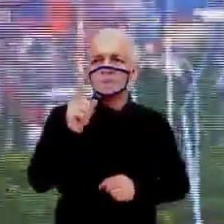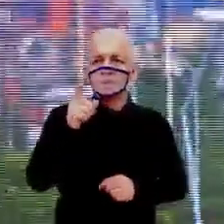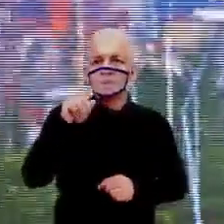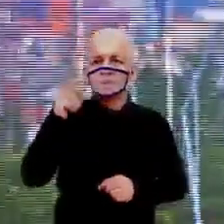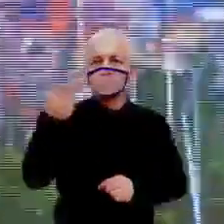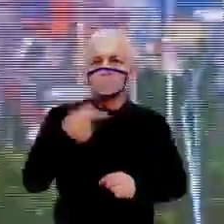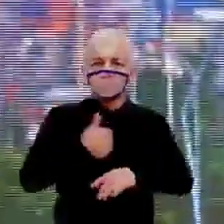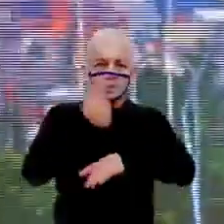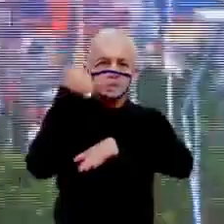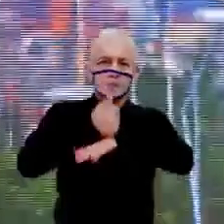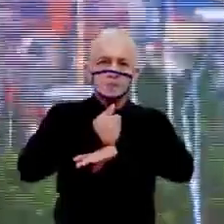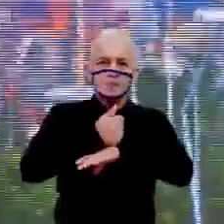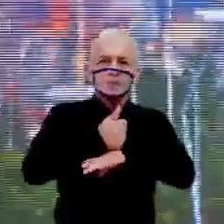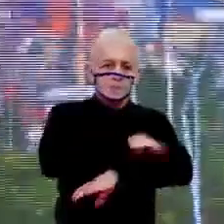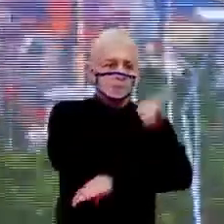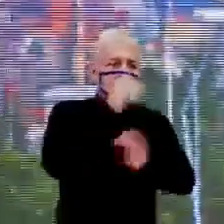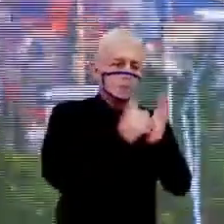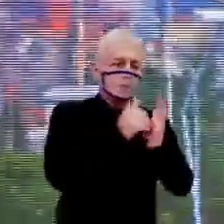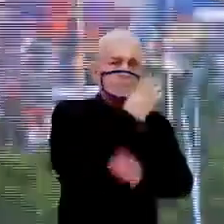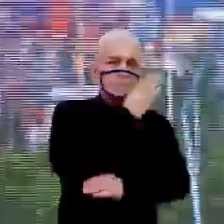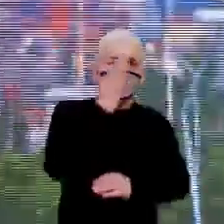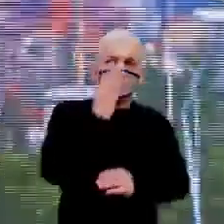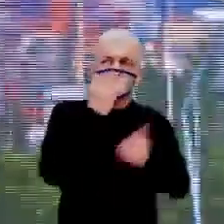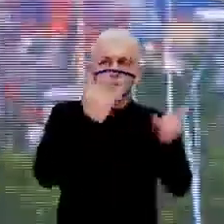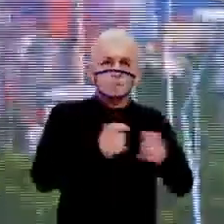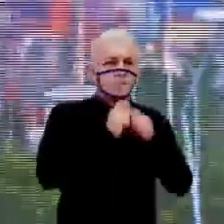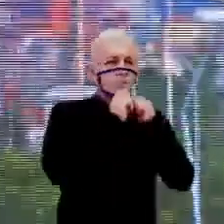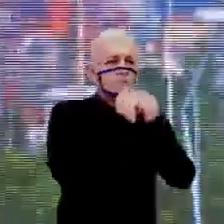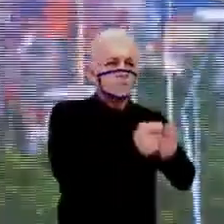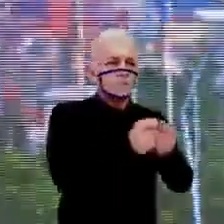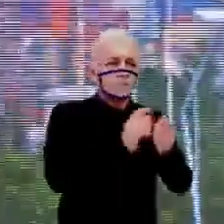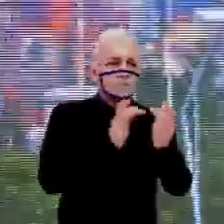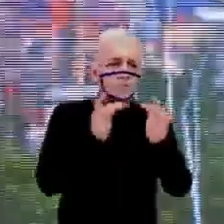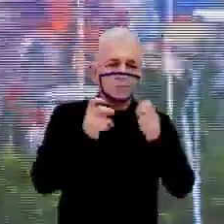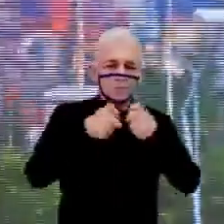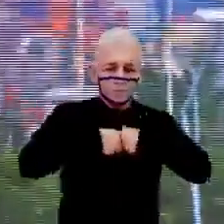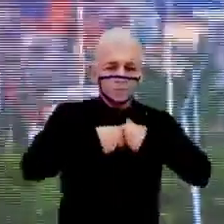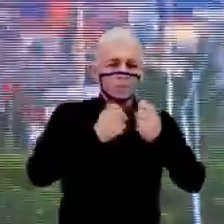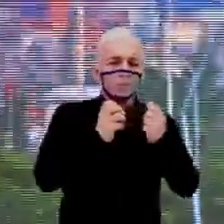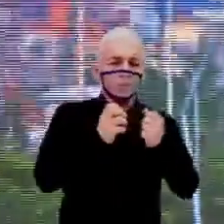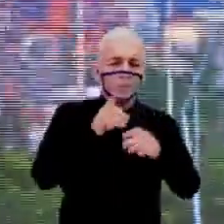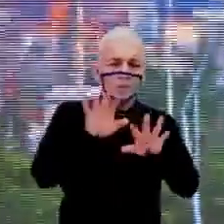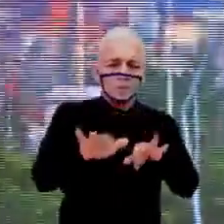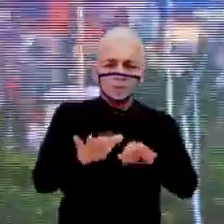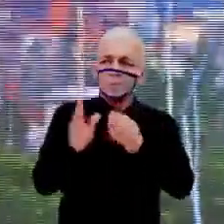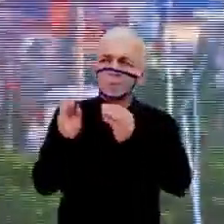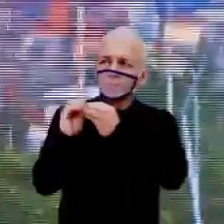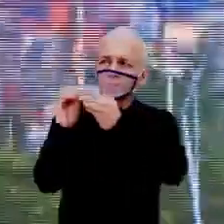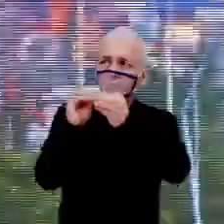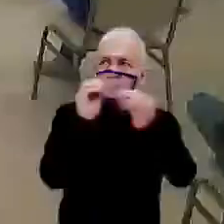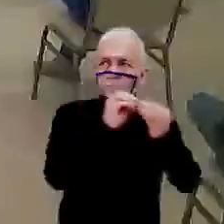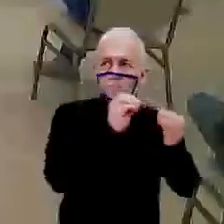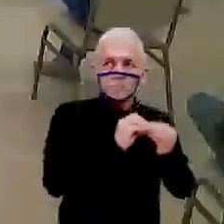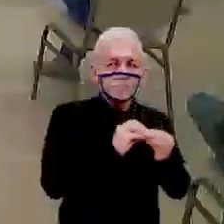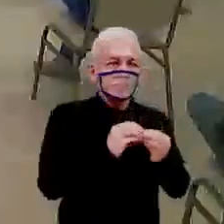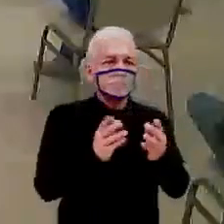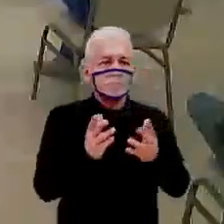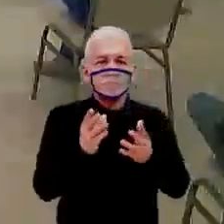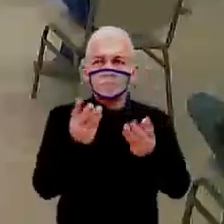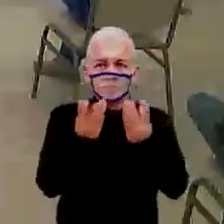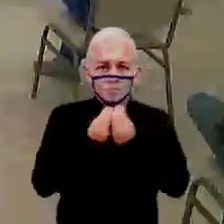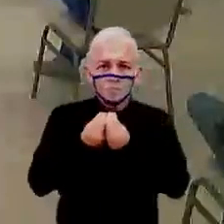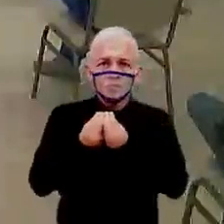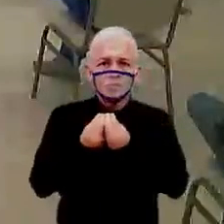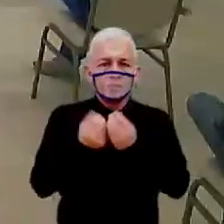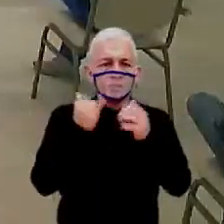gerente del centro de Barranquilla, quien hemos designado con la tarea de articular con muchos de los secretarios, con muchos de los equipos, con muchas de